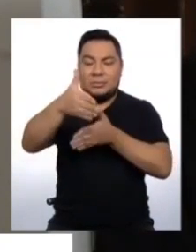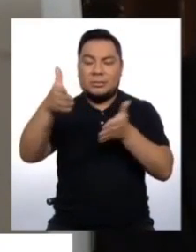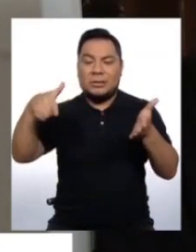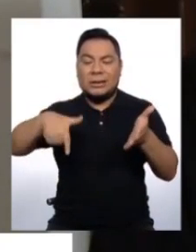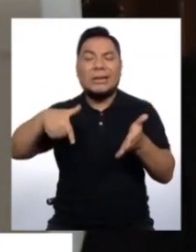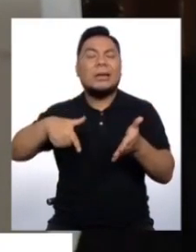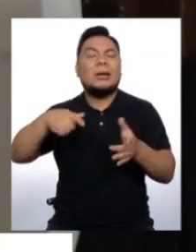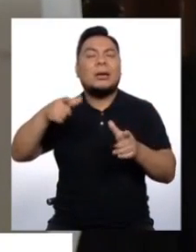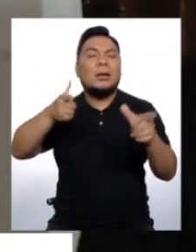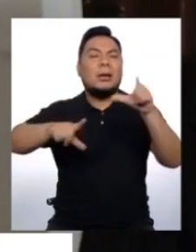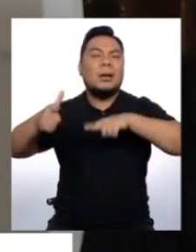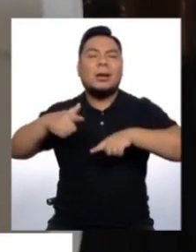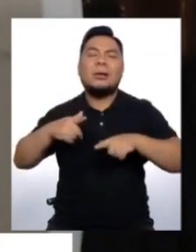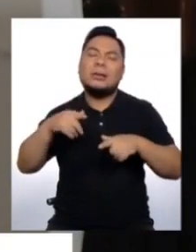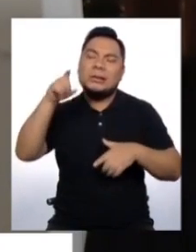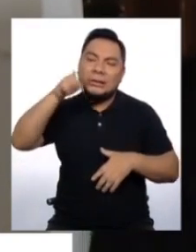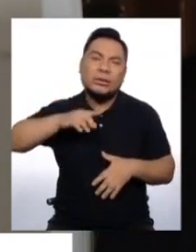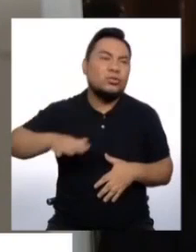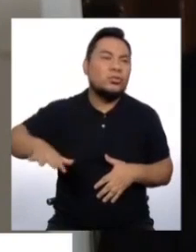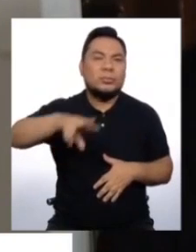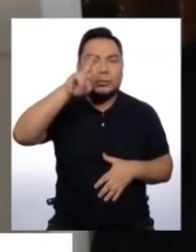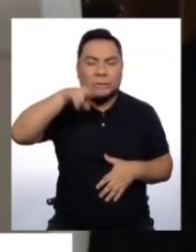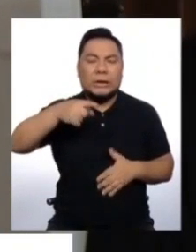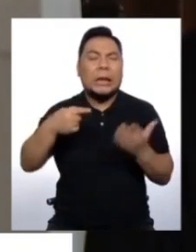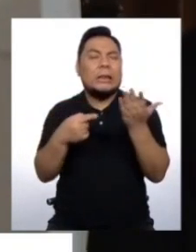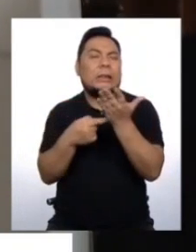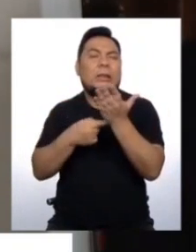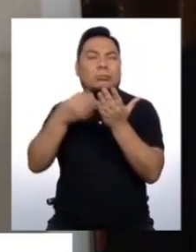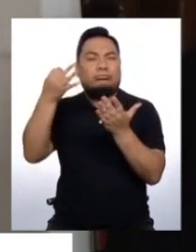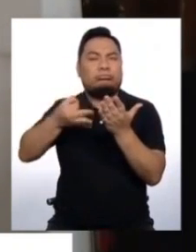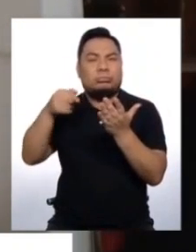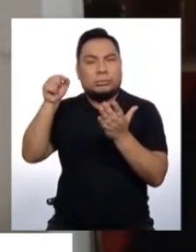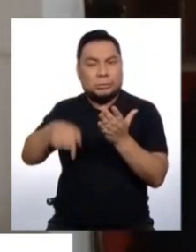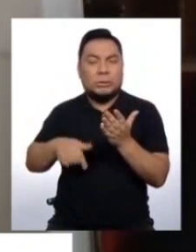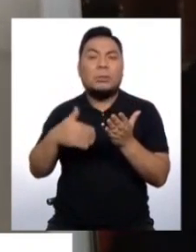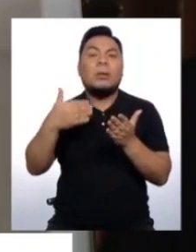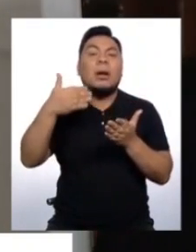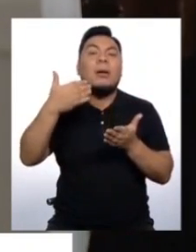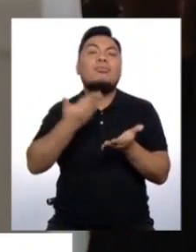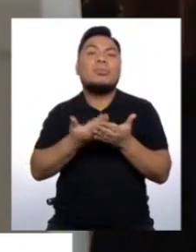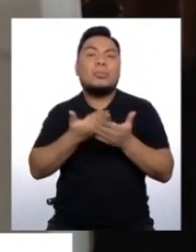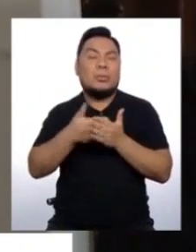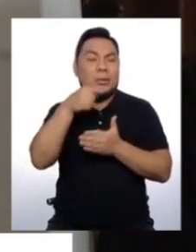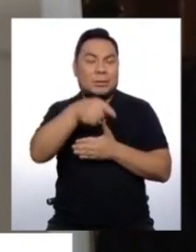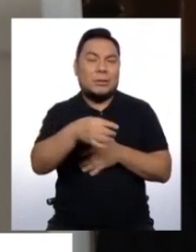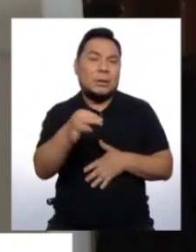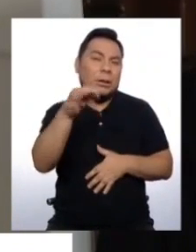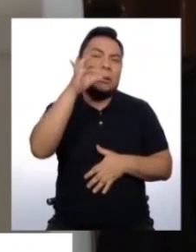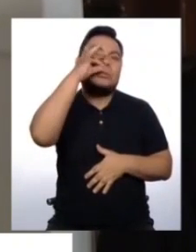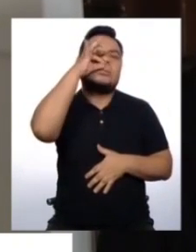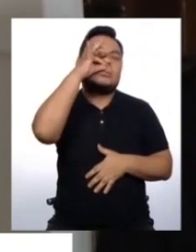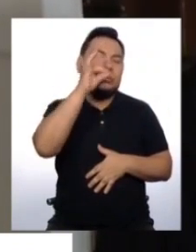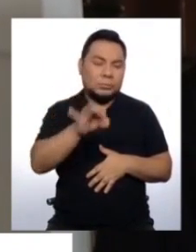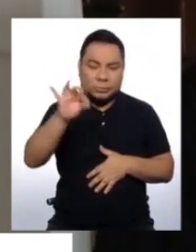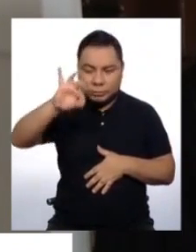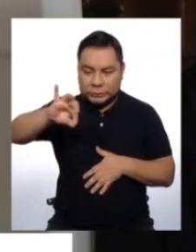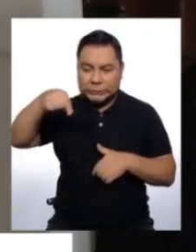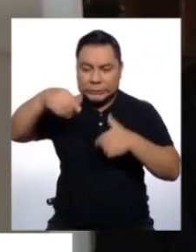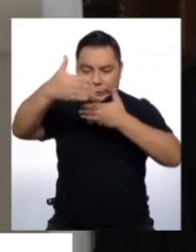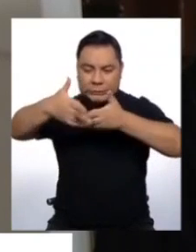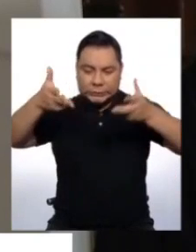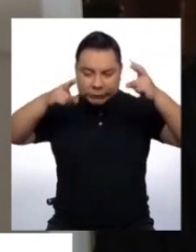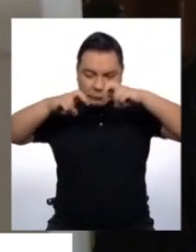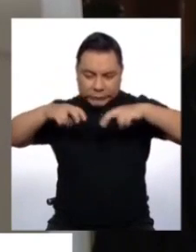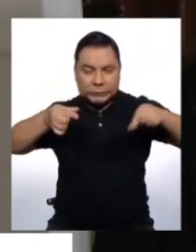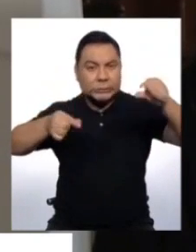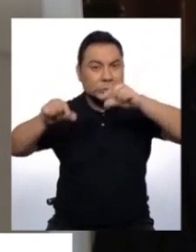tecnología en todo el país para procesar la prueba. además de los insumos requeridos para